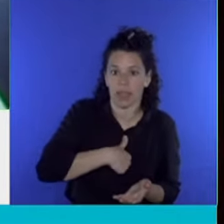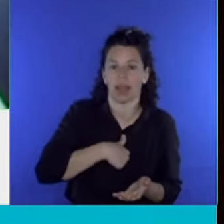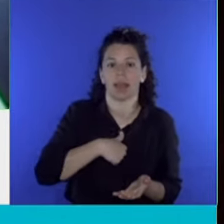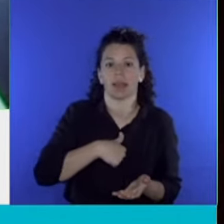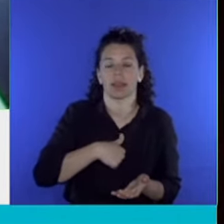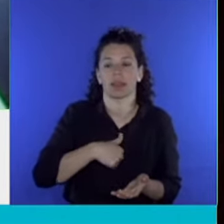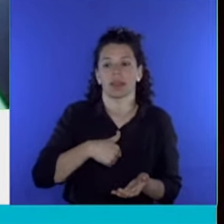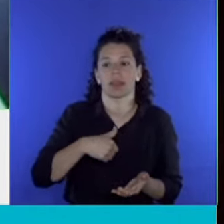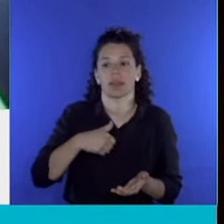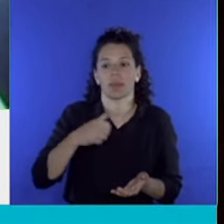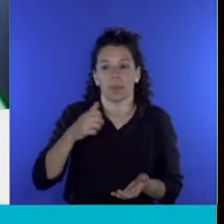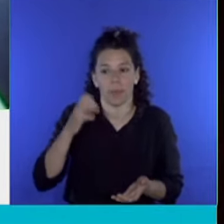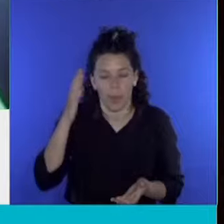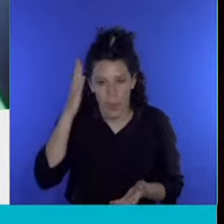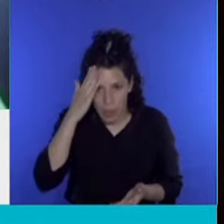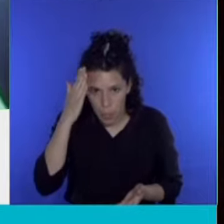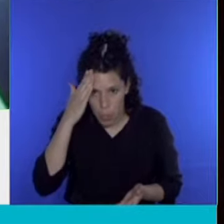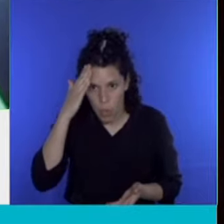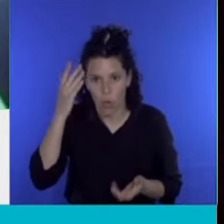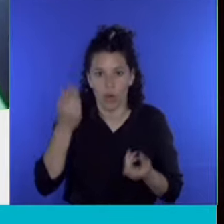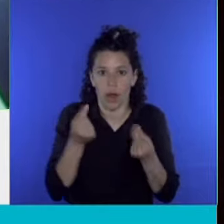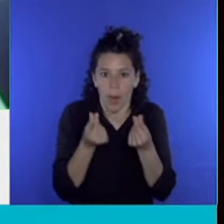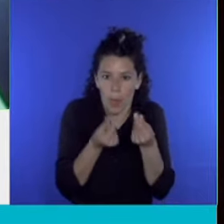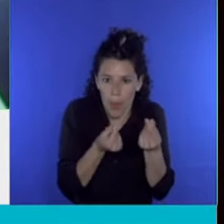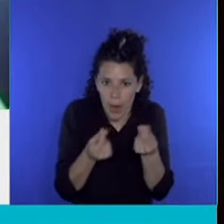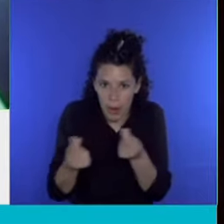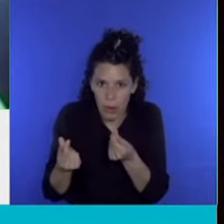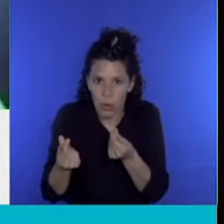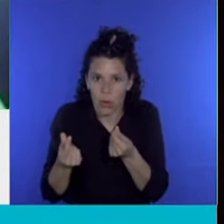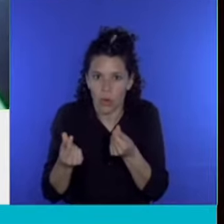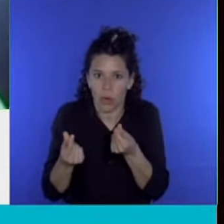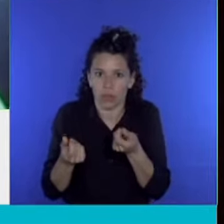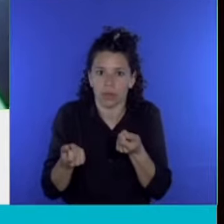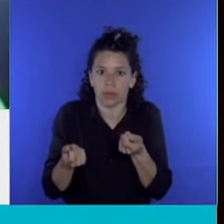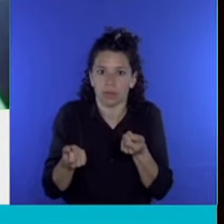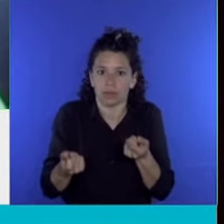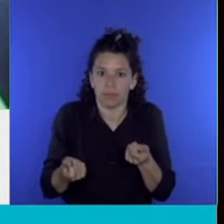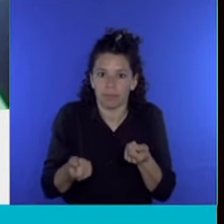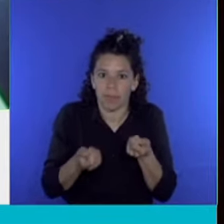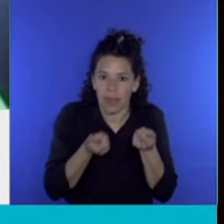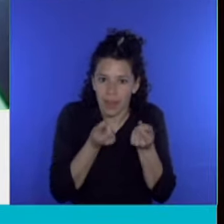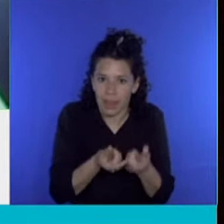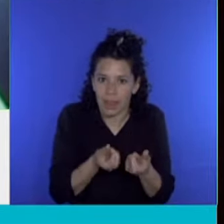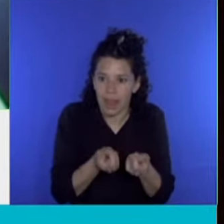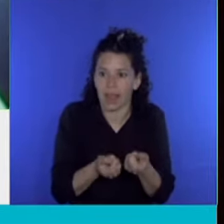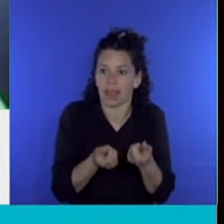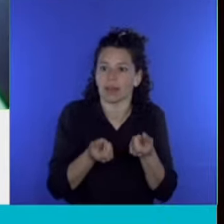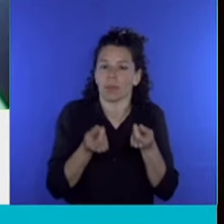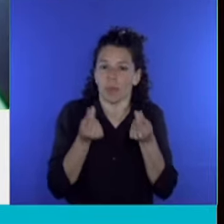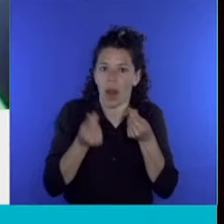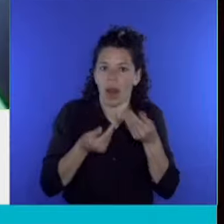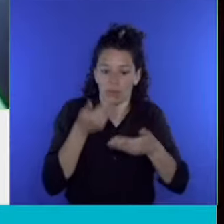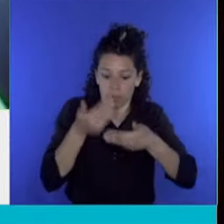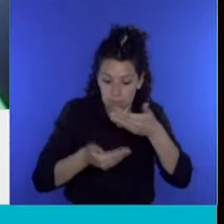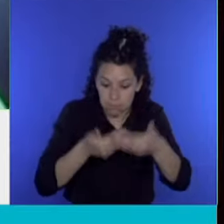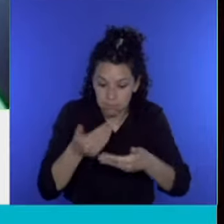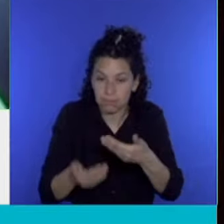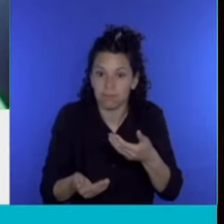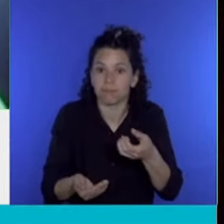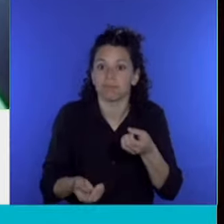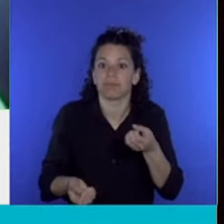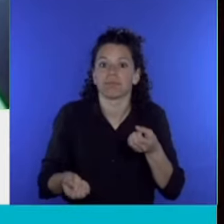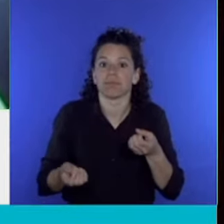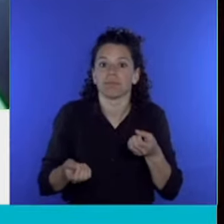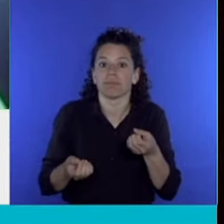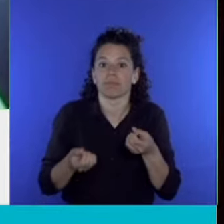memoria de los valores de crear valor agregado de generar la